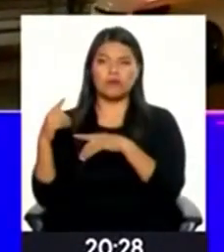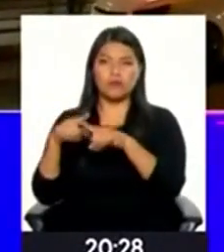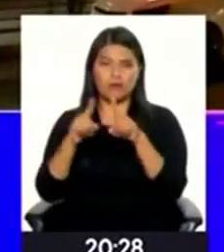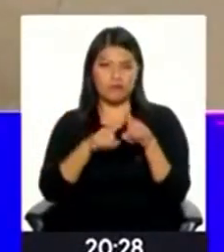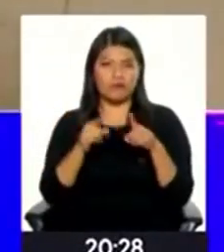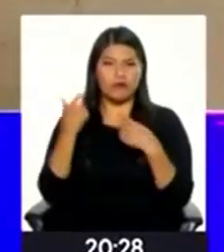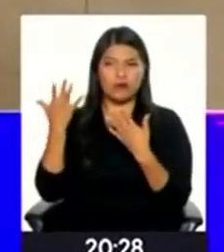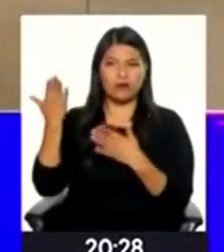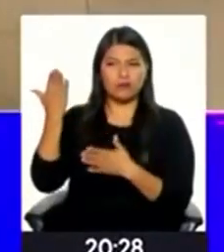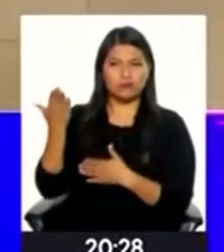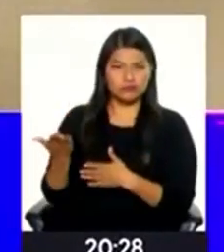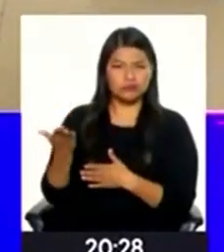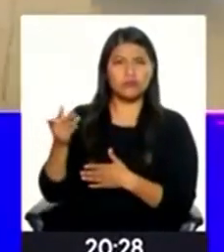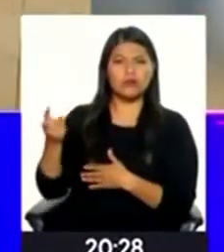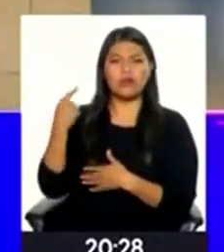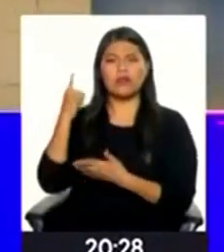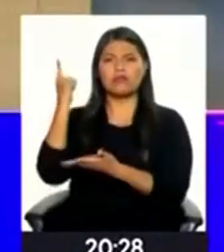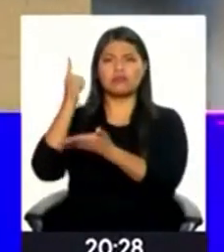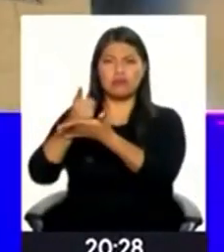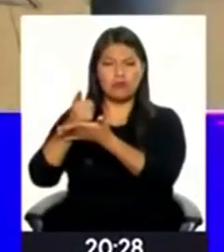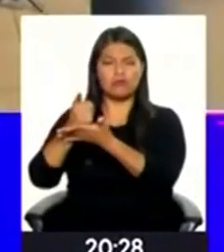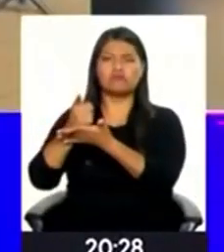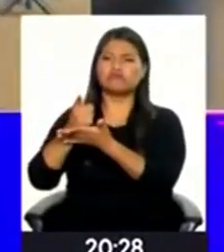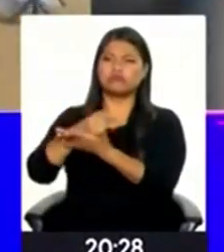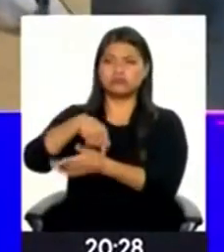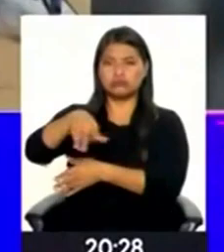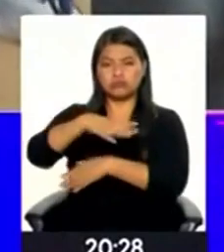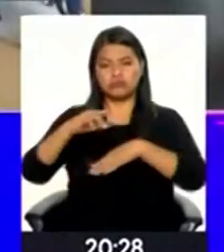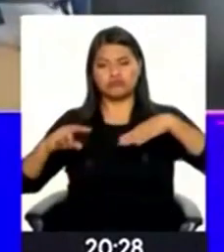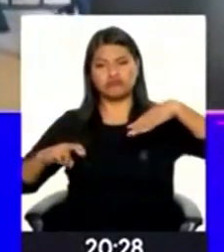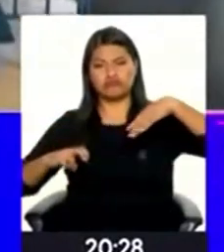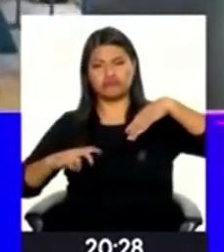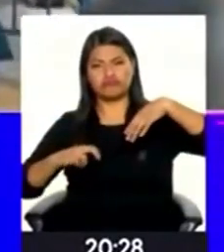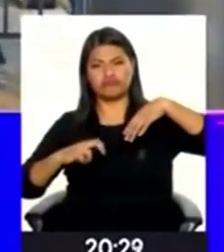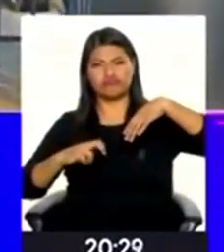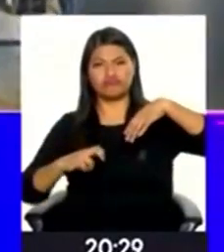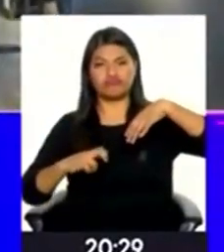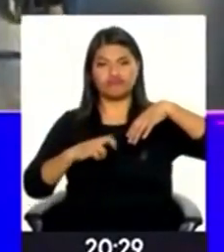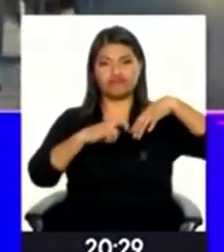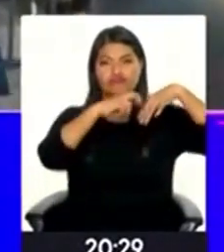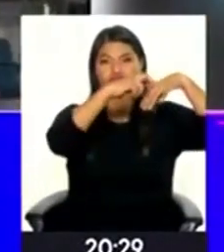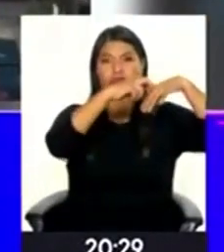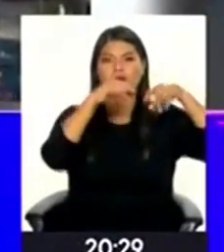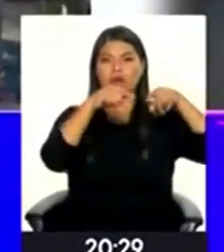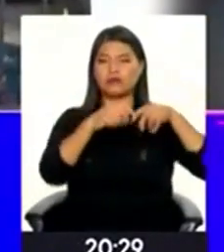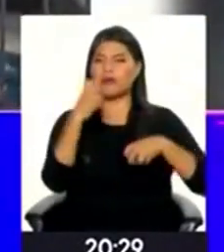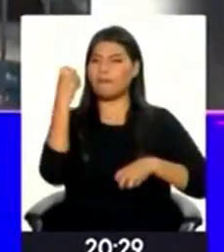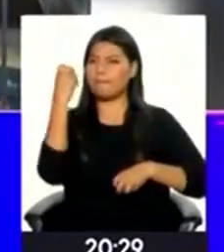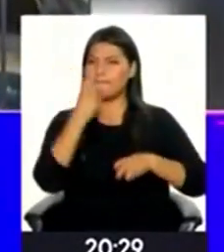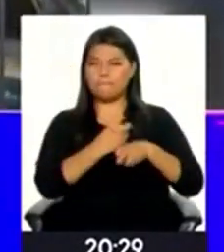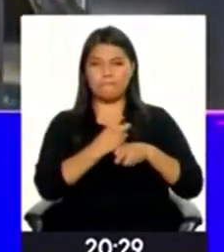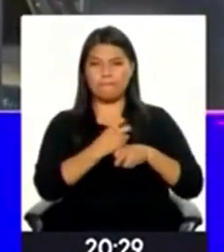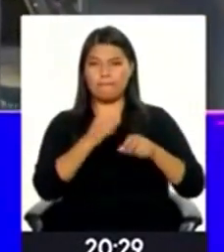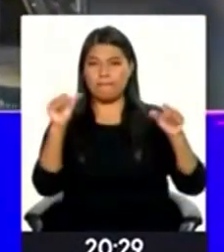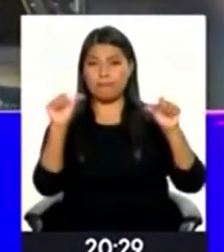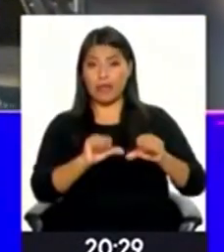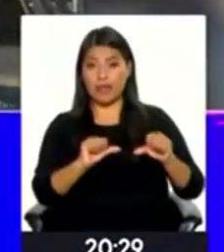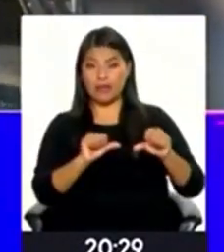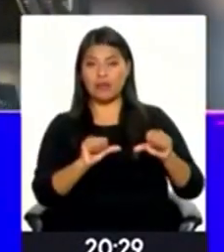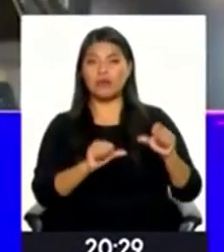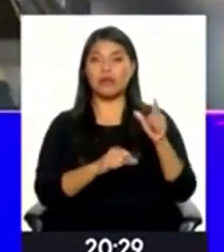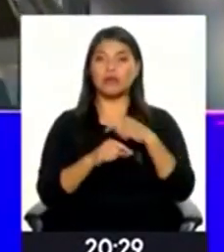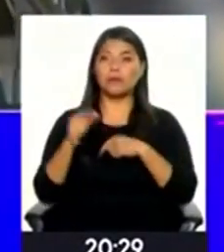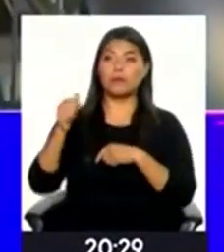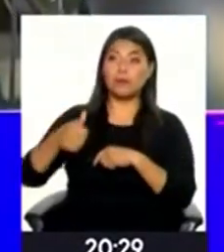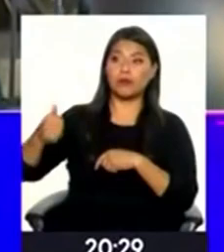de prensa, ella denunciaba que aparentemente las escaleras eléctricas estaban mal logradas. En tanto, el